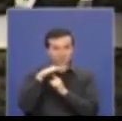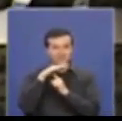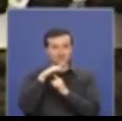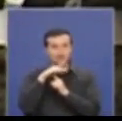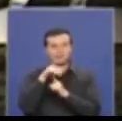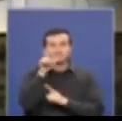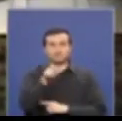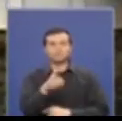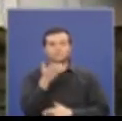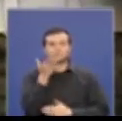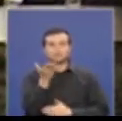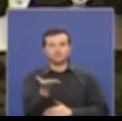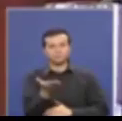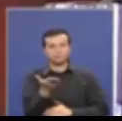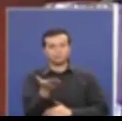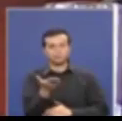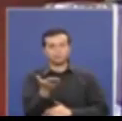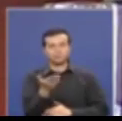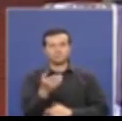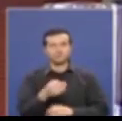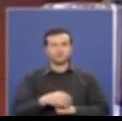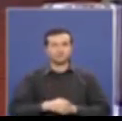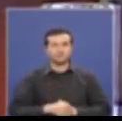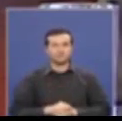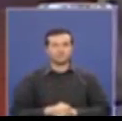¿Quién es el sargento segundo?